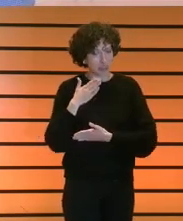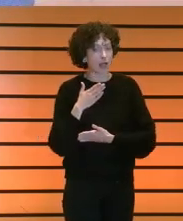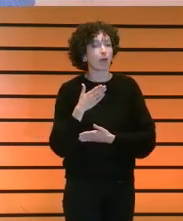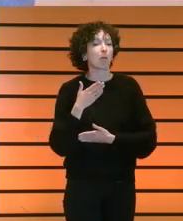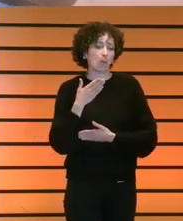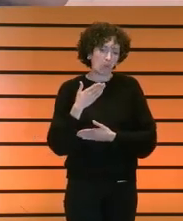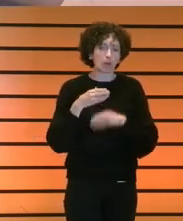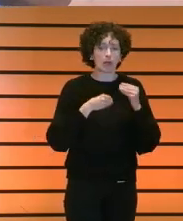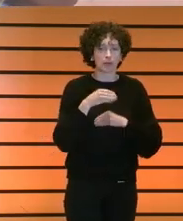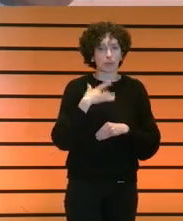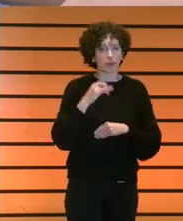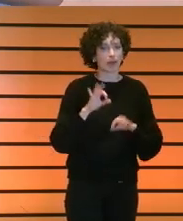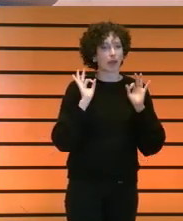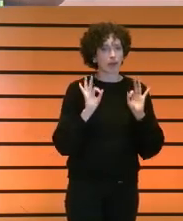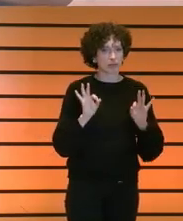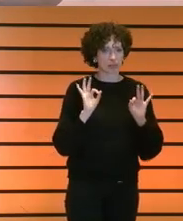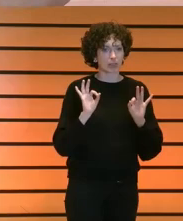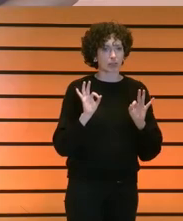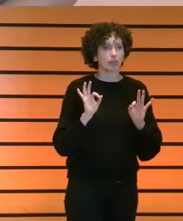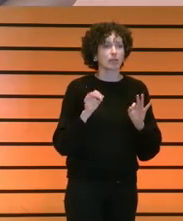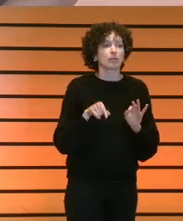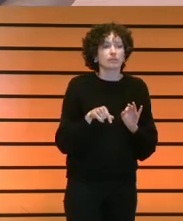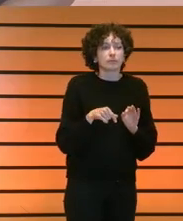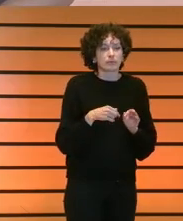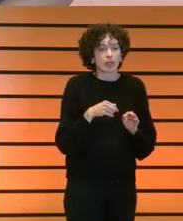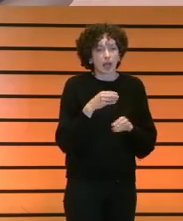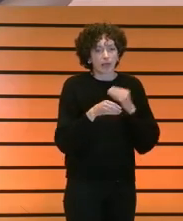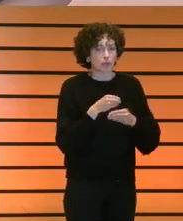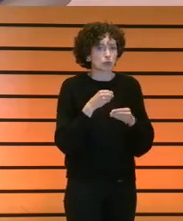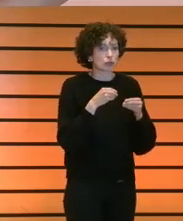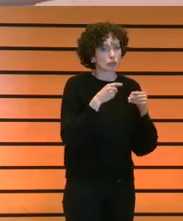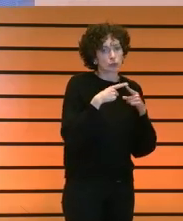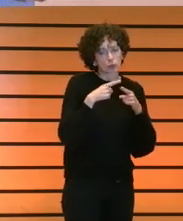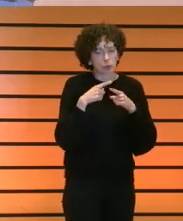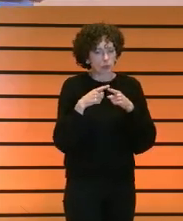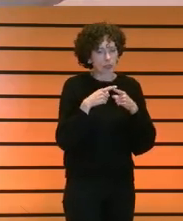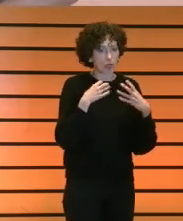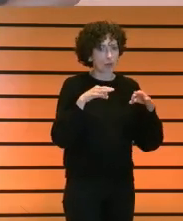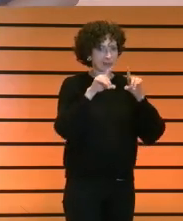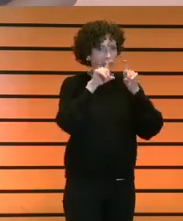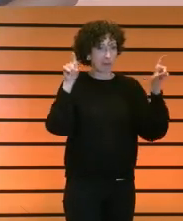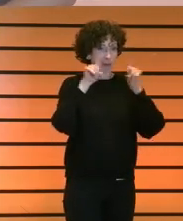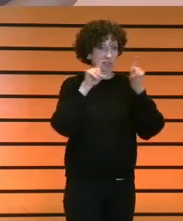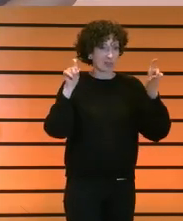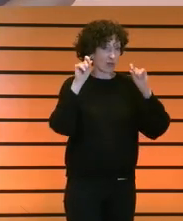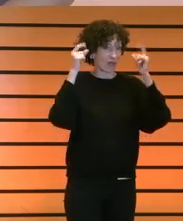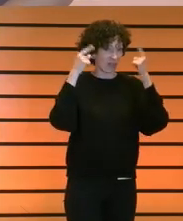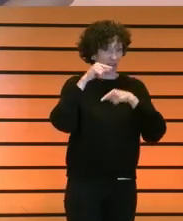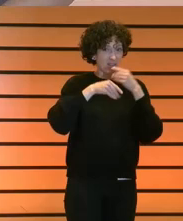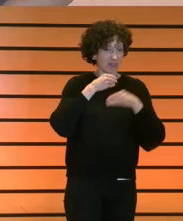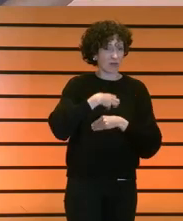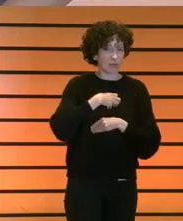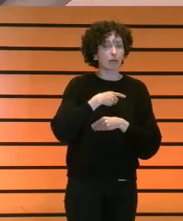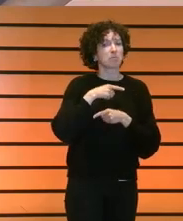eso permite que lleguemos a esos rincones donde muchas veces empresas normalizadas no son capaces de llegar, ¿no?